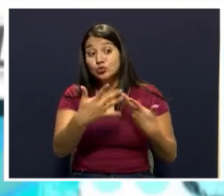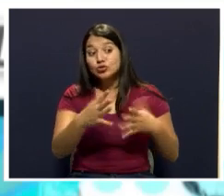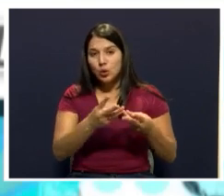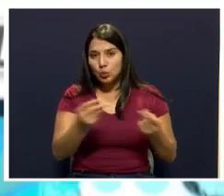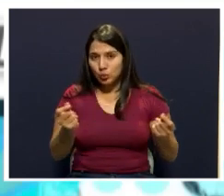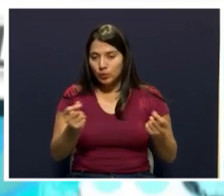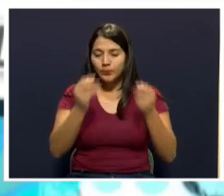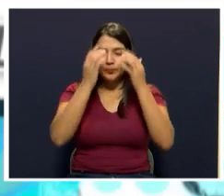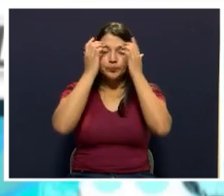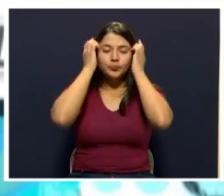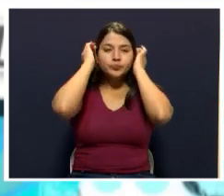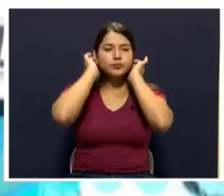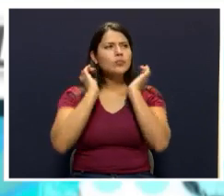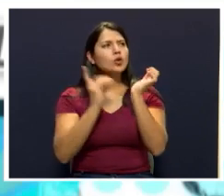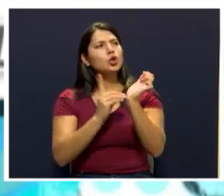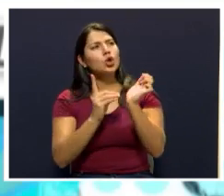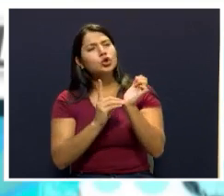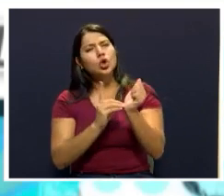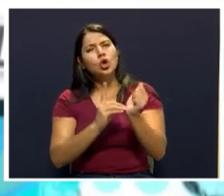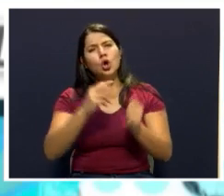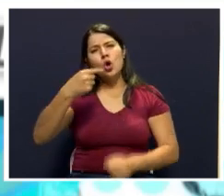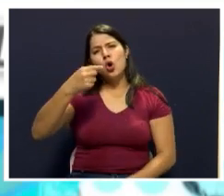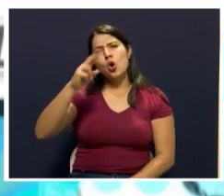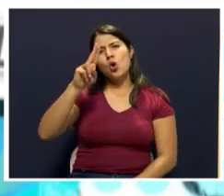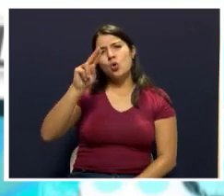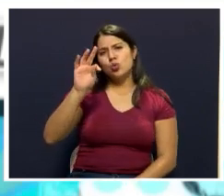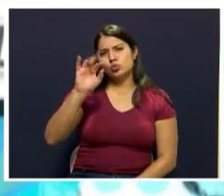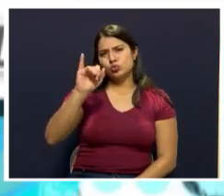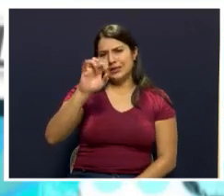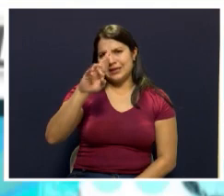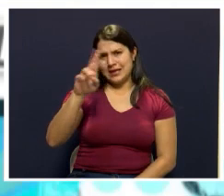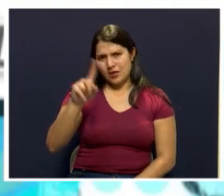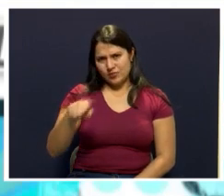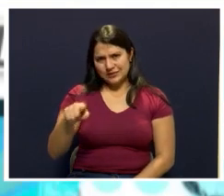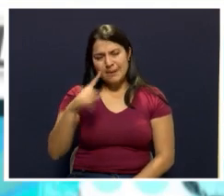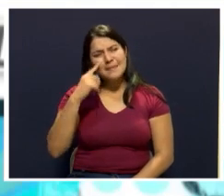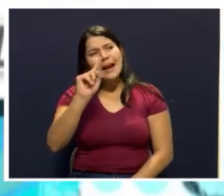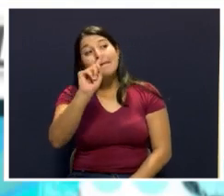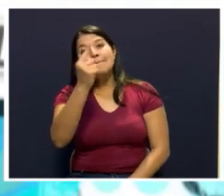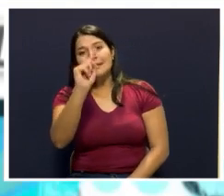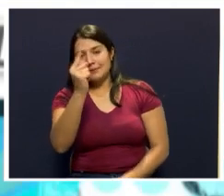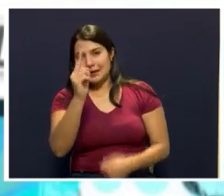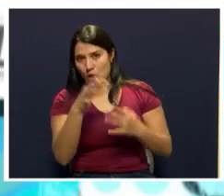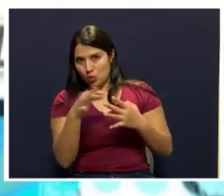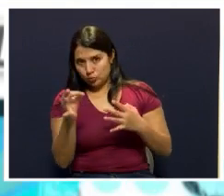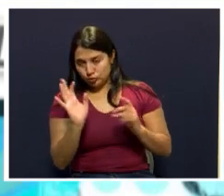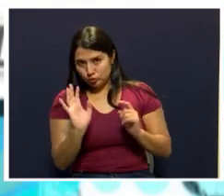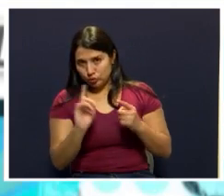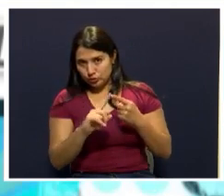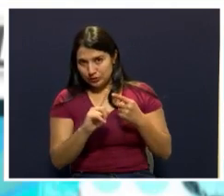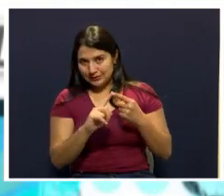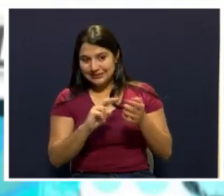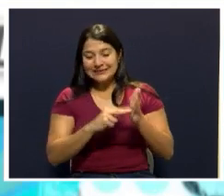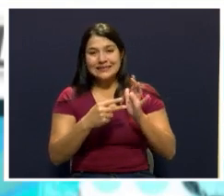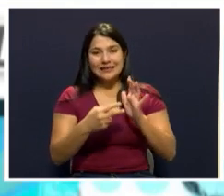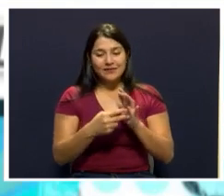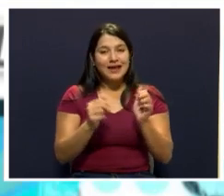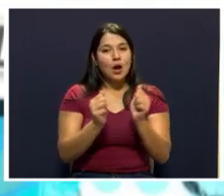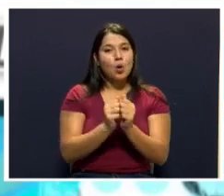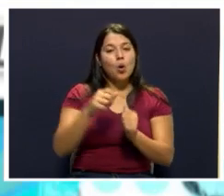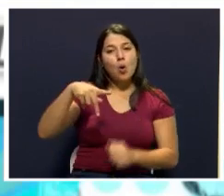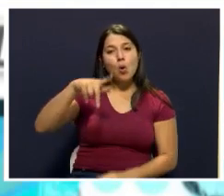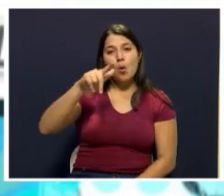ruta. Doctor Gutiérrez, para la primera ruta que, sí, que es con el plasma